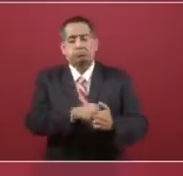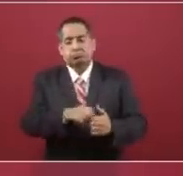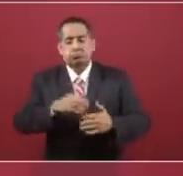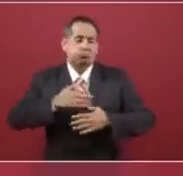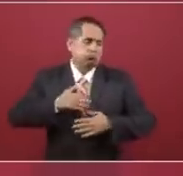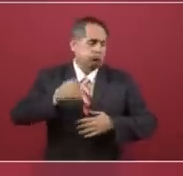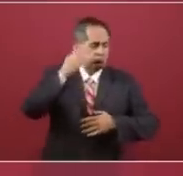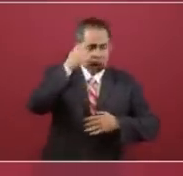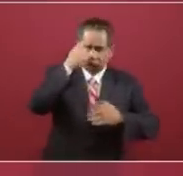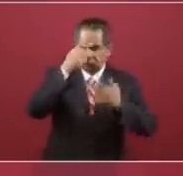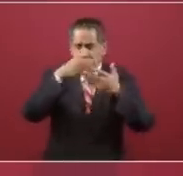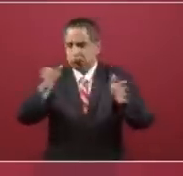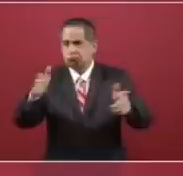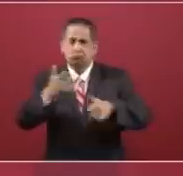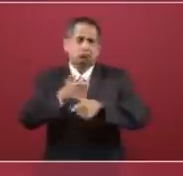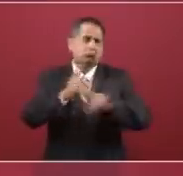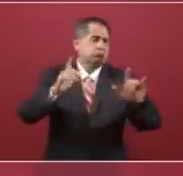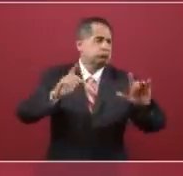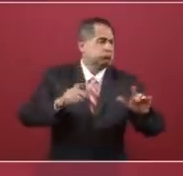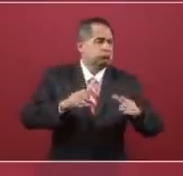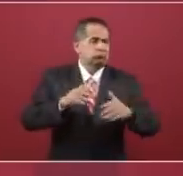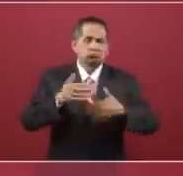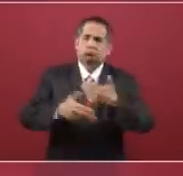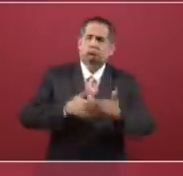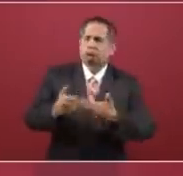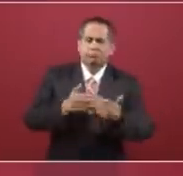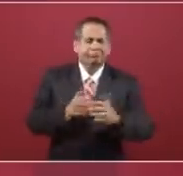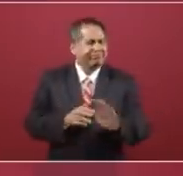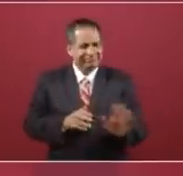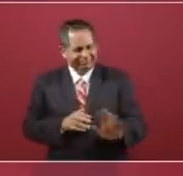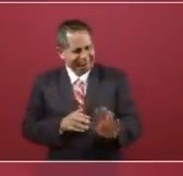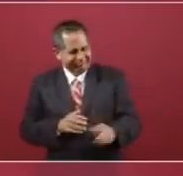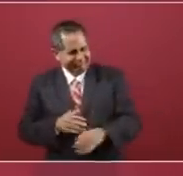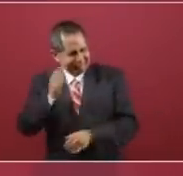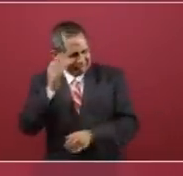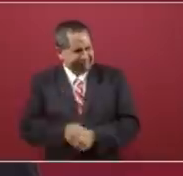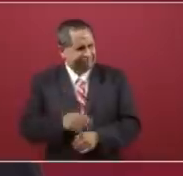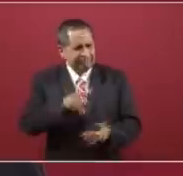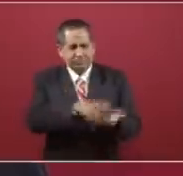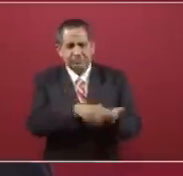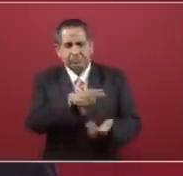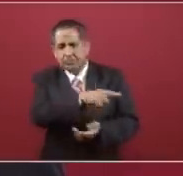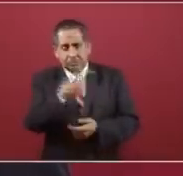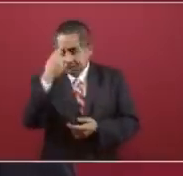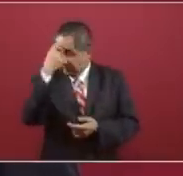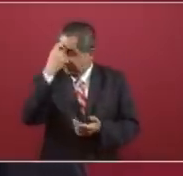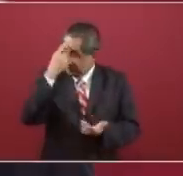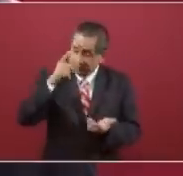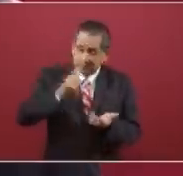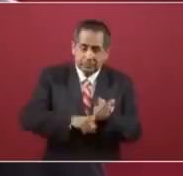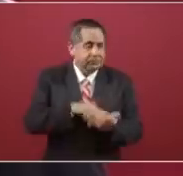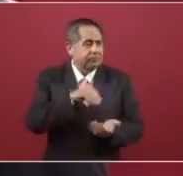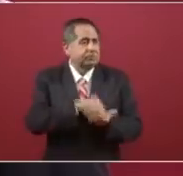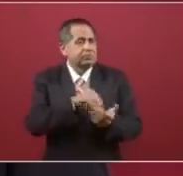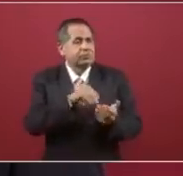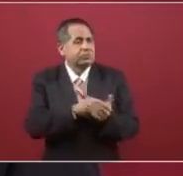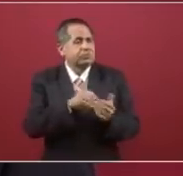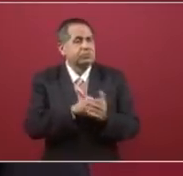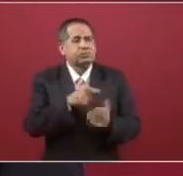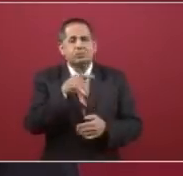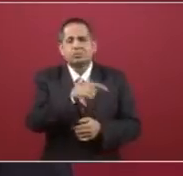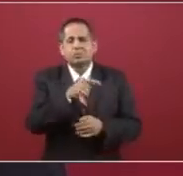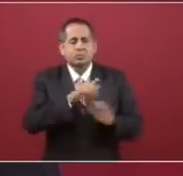liberales que acepten que su pensamiento es